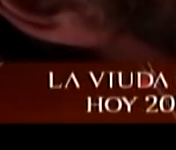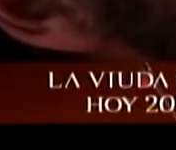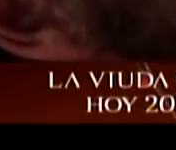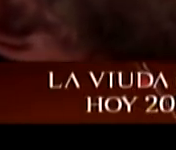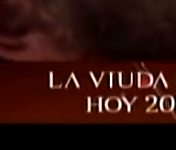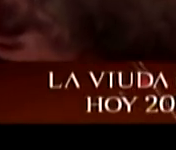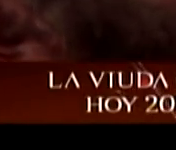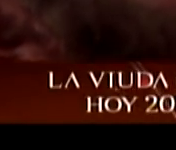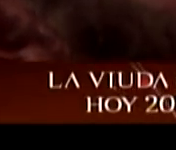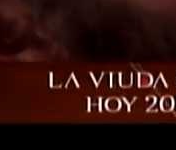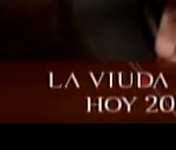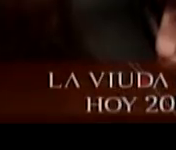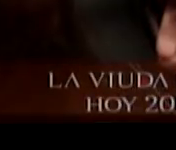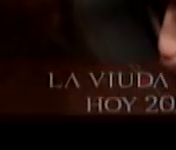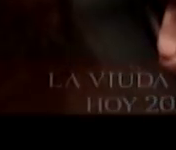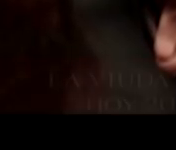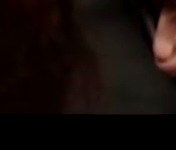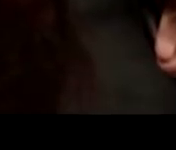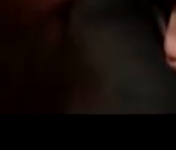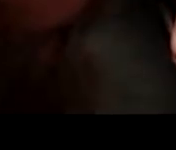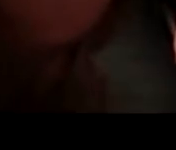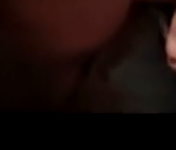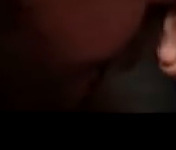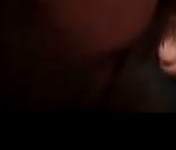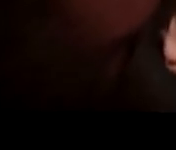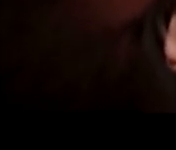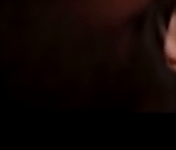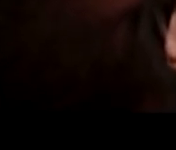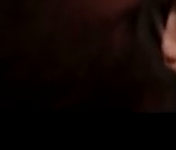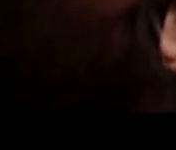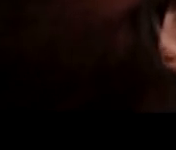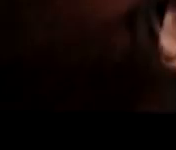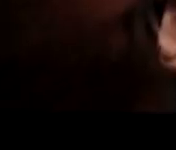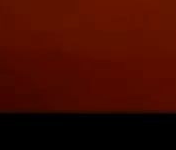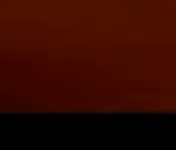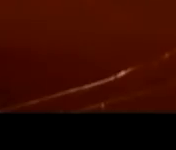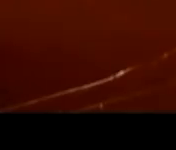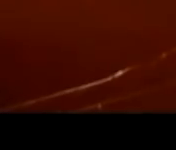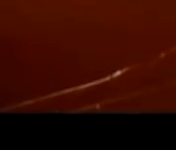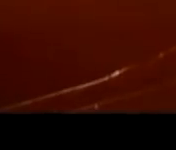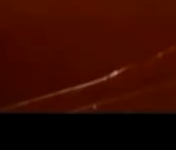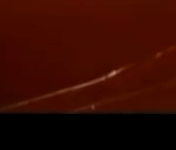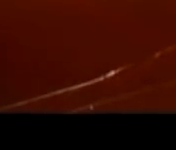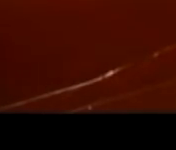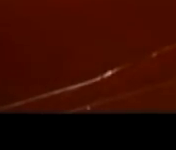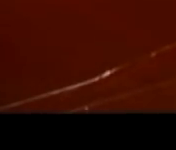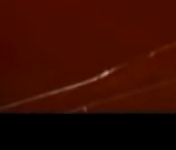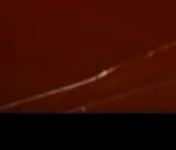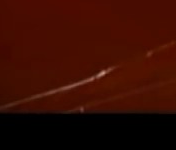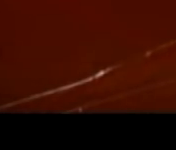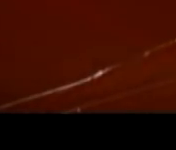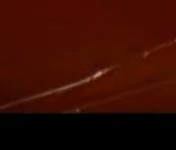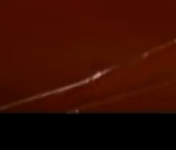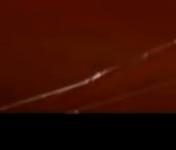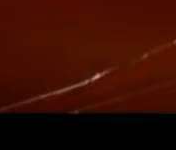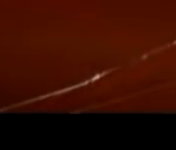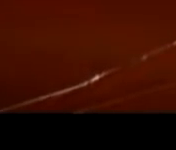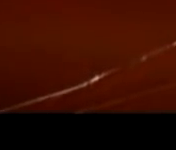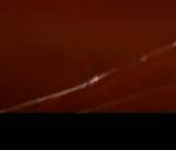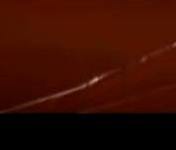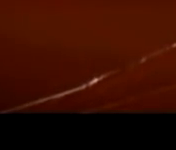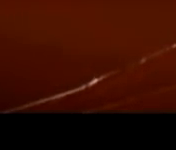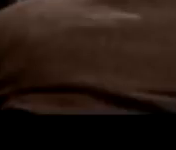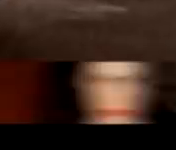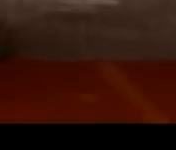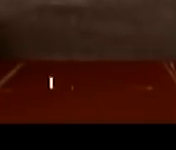juntos de aquí donde parece buena idea que nos quitemos la vida la viuda negra a las ocho y media de la